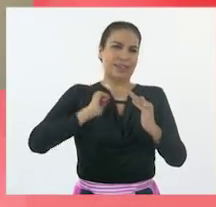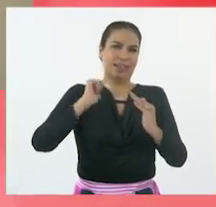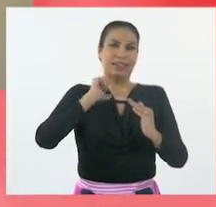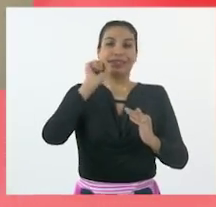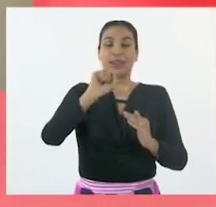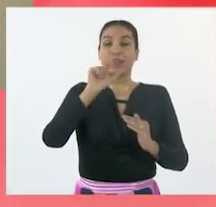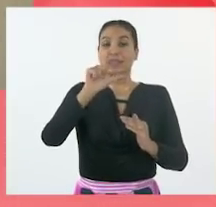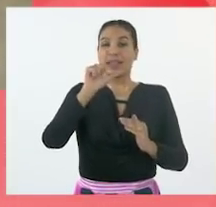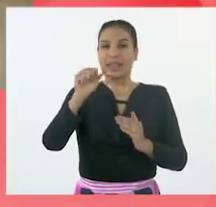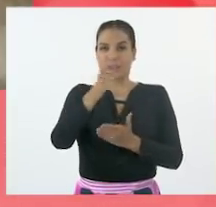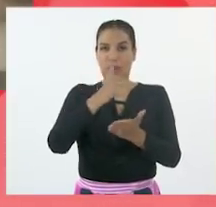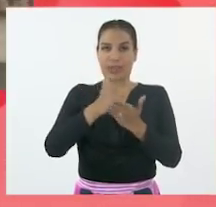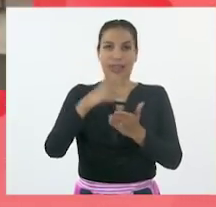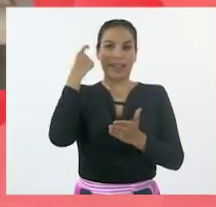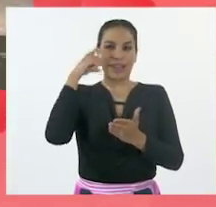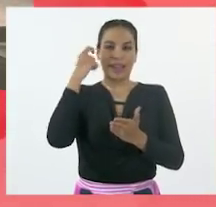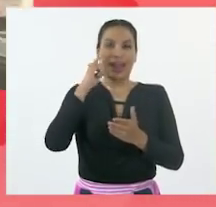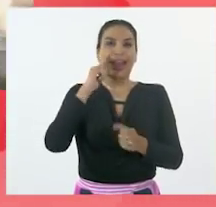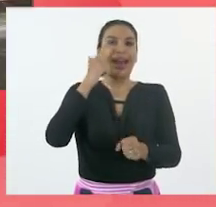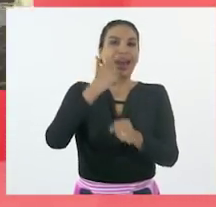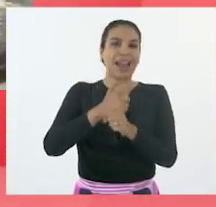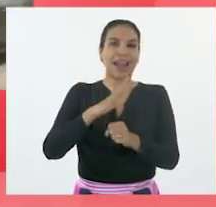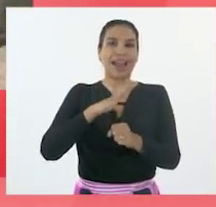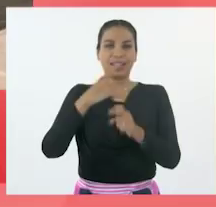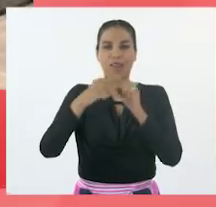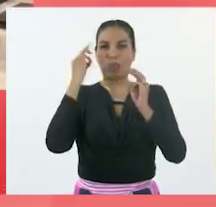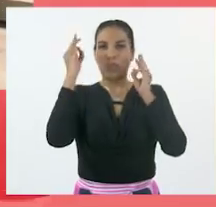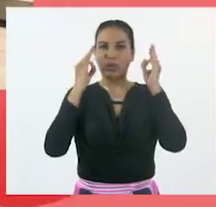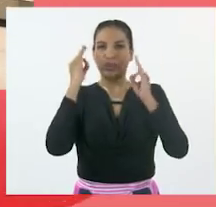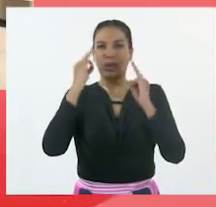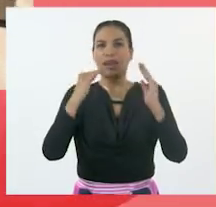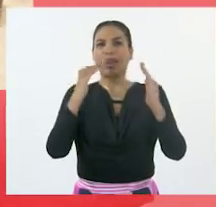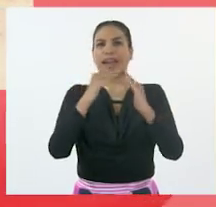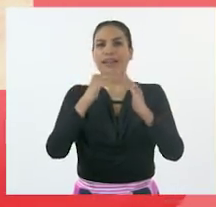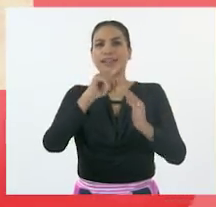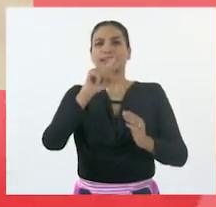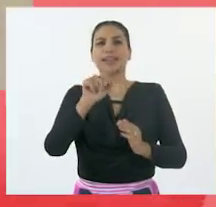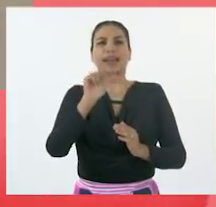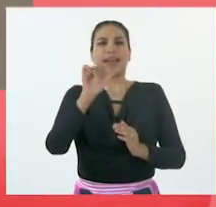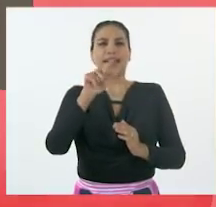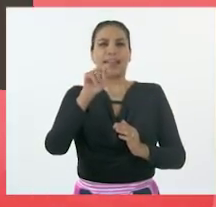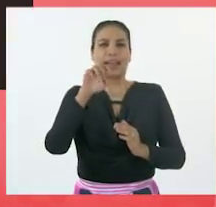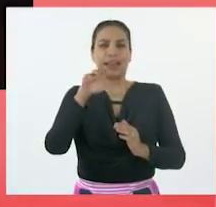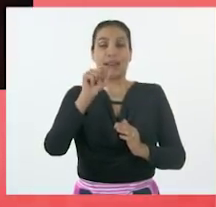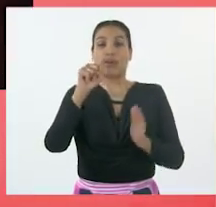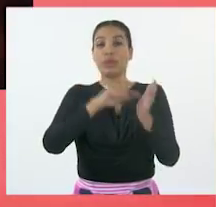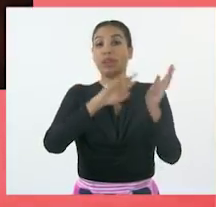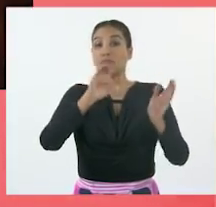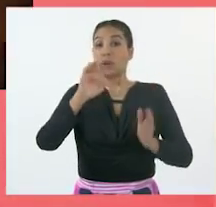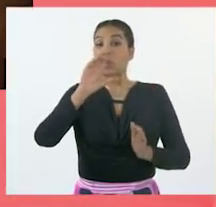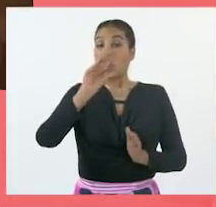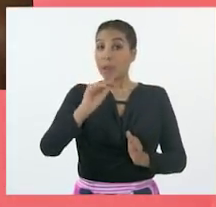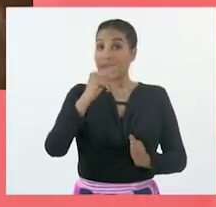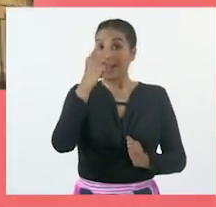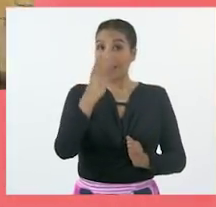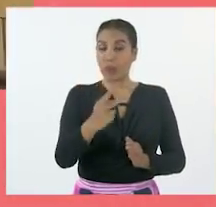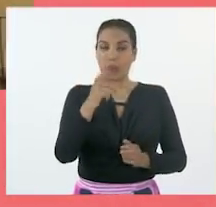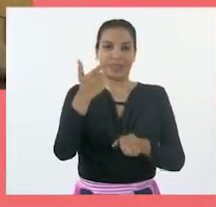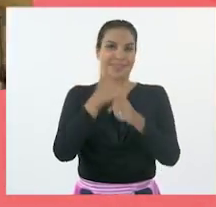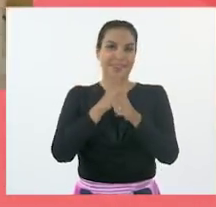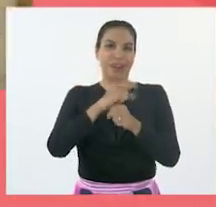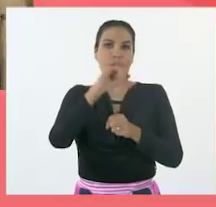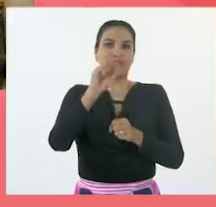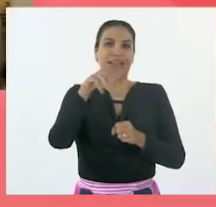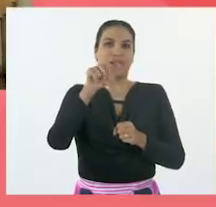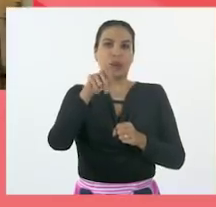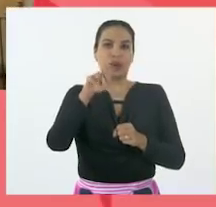XVII de la ciudad de Querétaro, encontramos el Museo Casa de la Zacatecana. En 1992, el licenciado